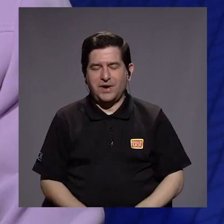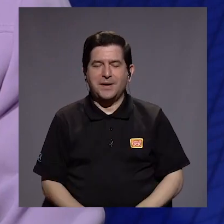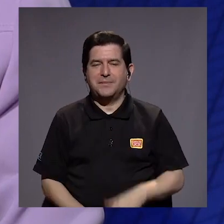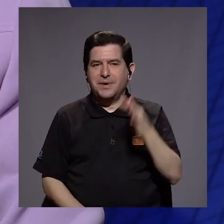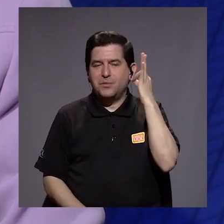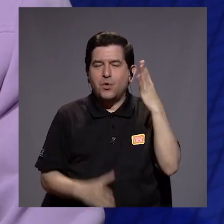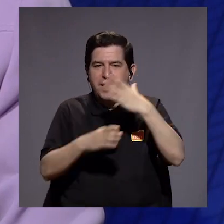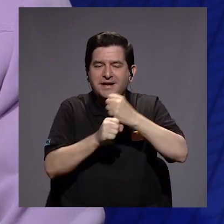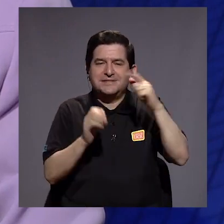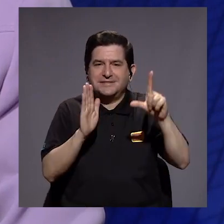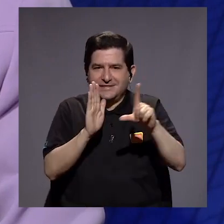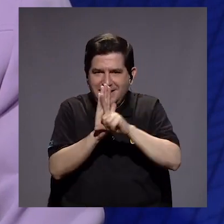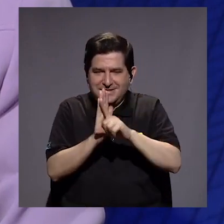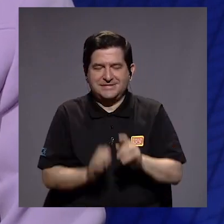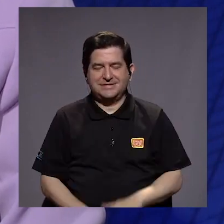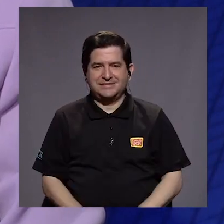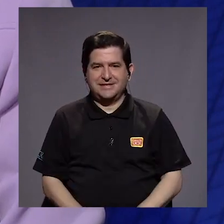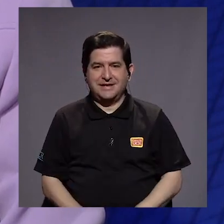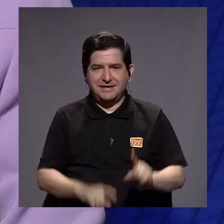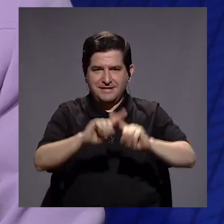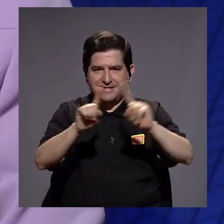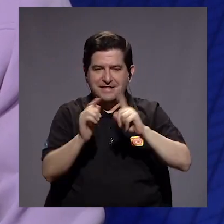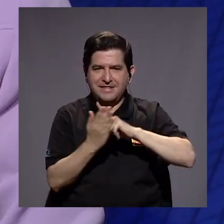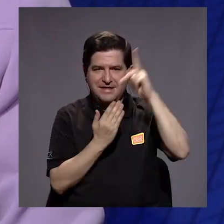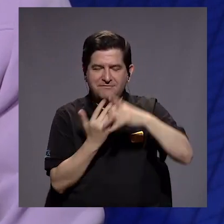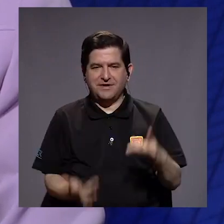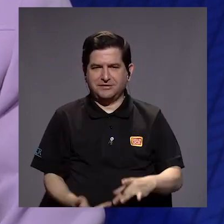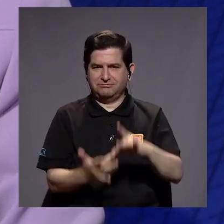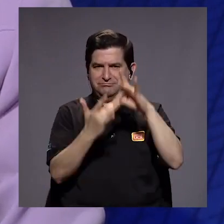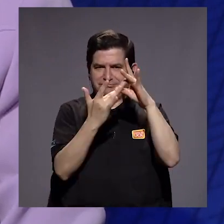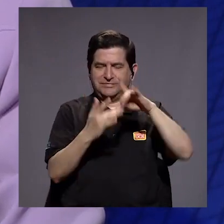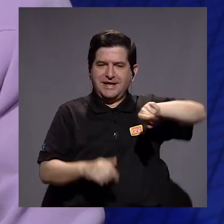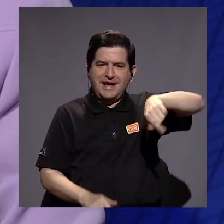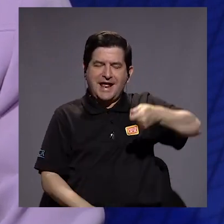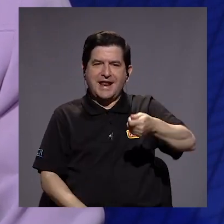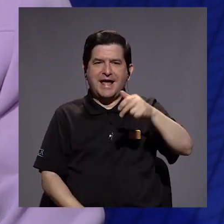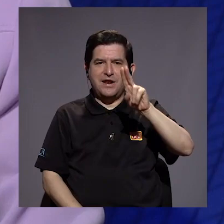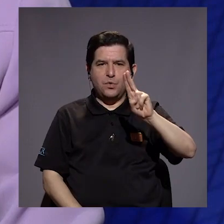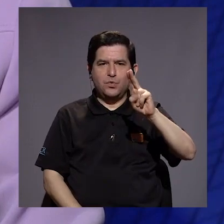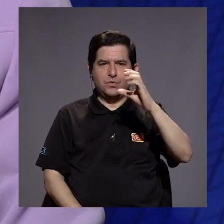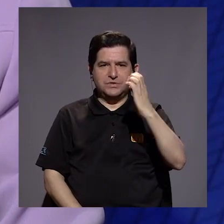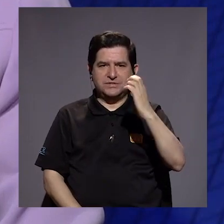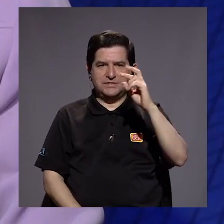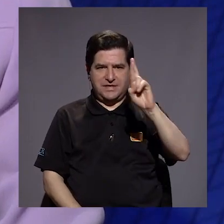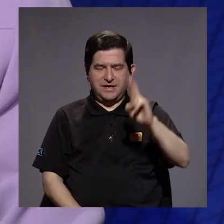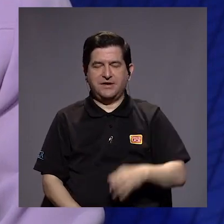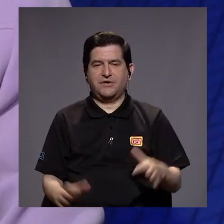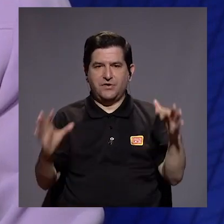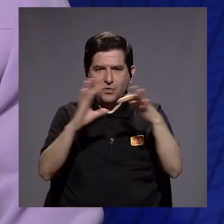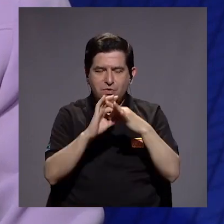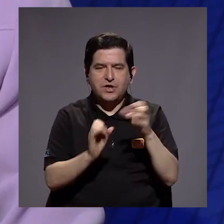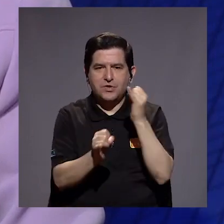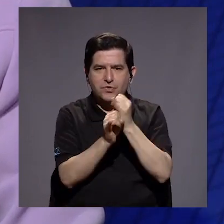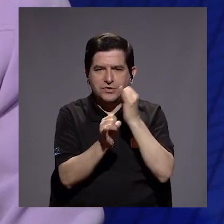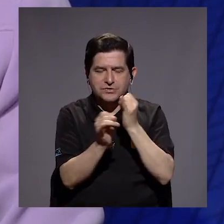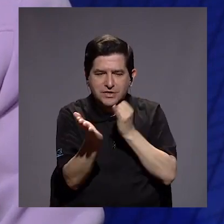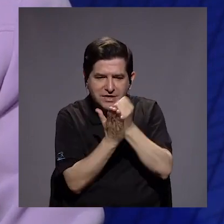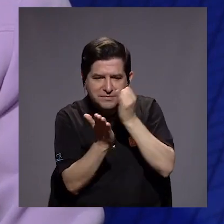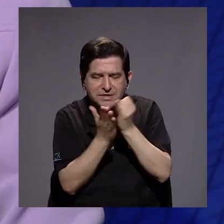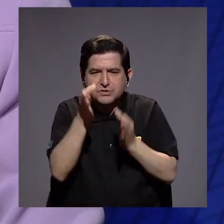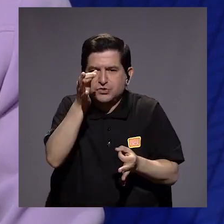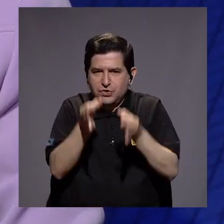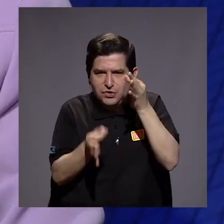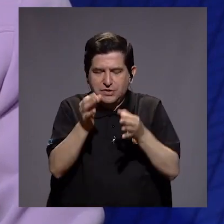de la serie Mujeres de Ley, una serie de programas especiales de Canal UCR que junto con el Instituto